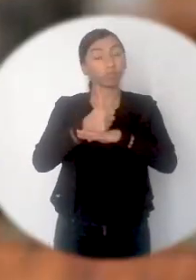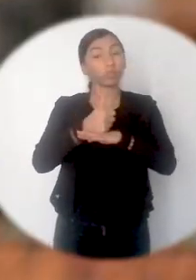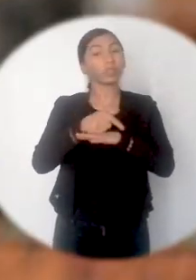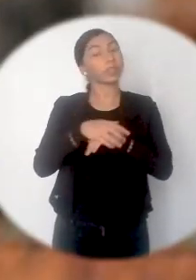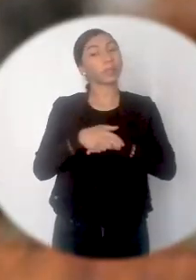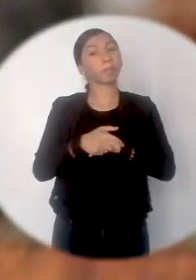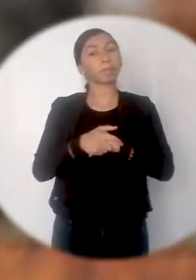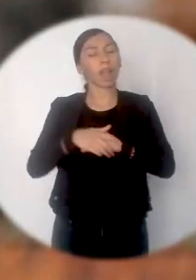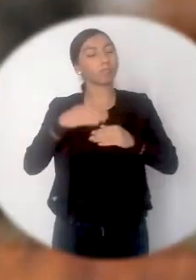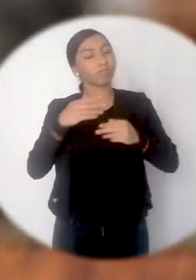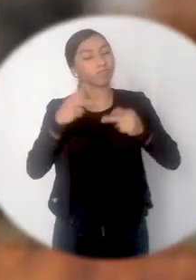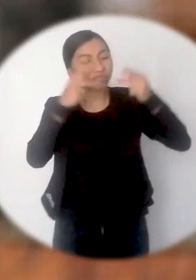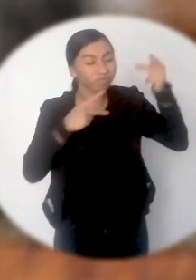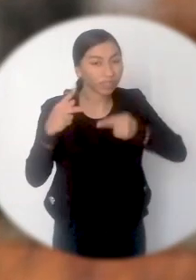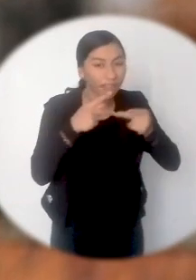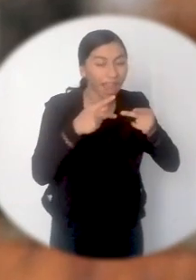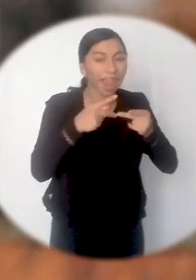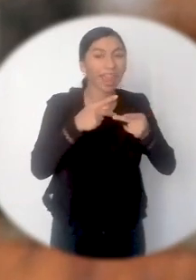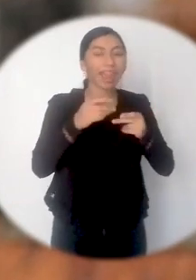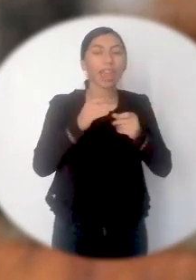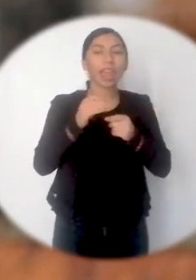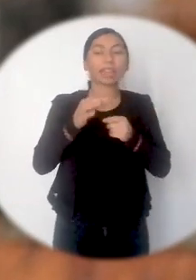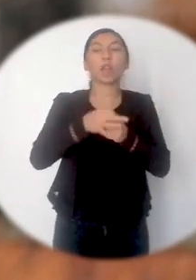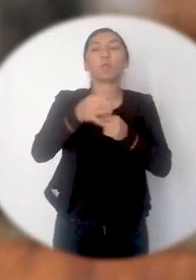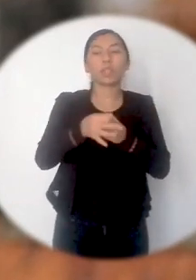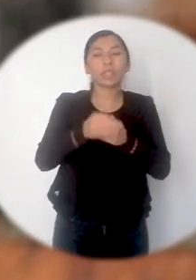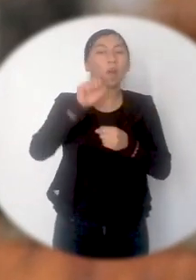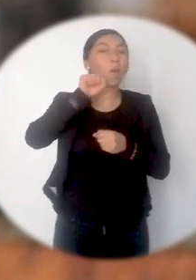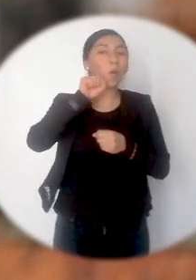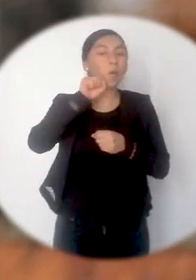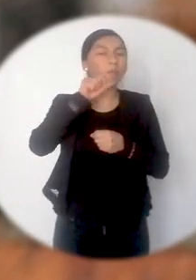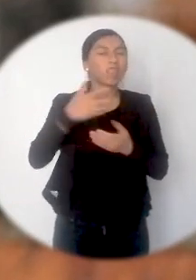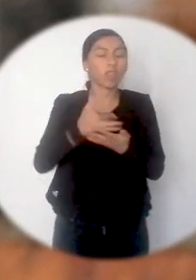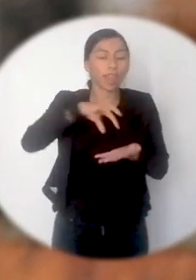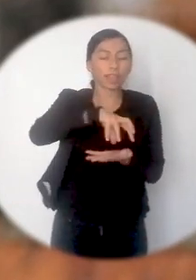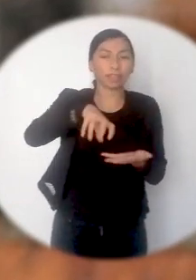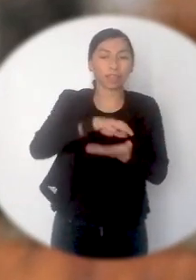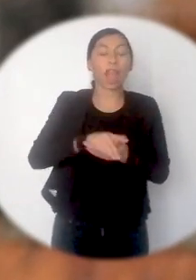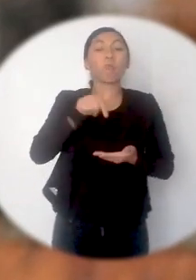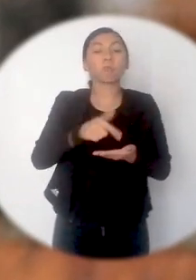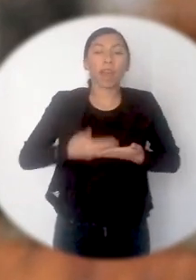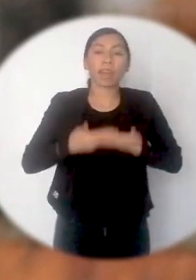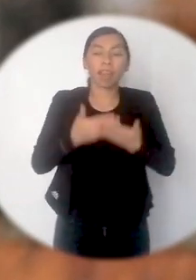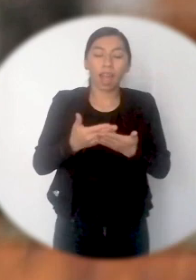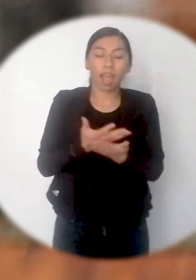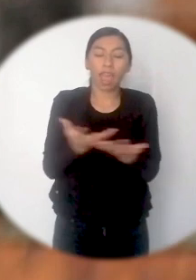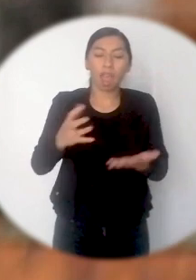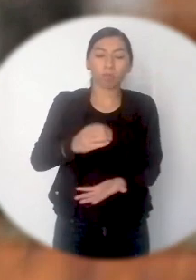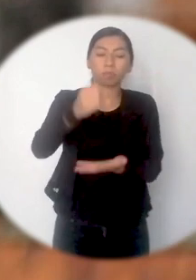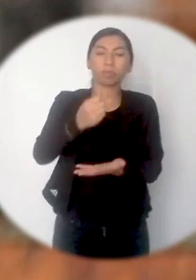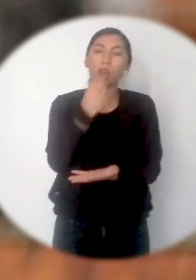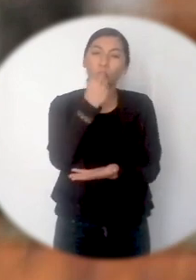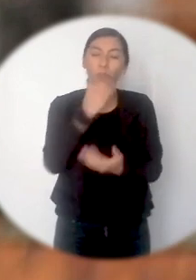El director de la Unidad para las Víctimas, Ramón Rodríguez, visitó la ciudad de Barrancabermeja, en el departamento de Santander, donde lideró la entrega de paquetes